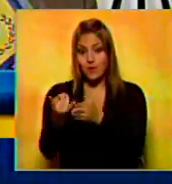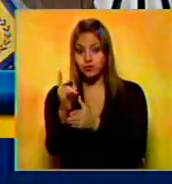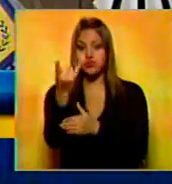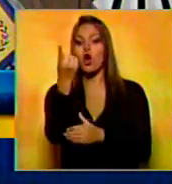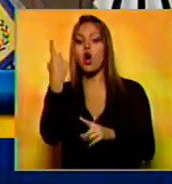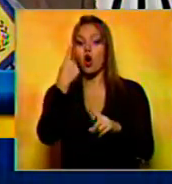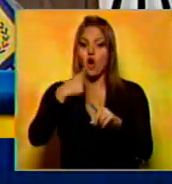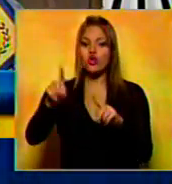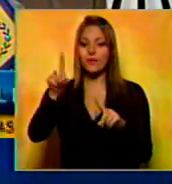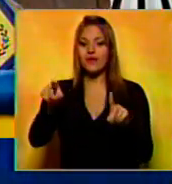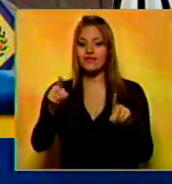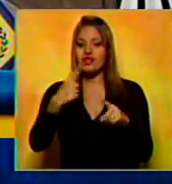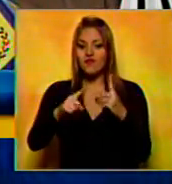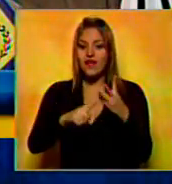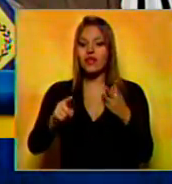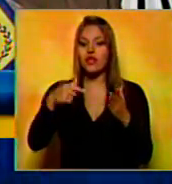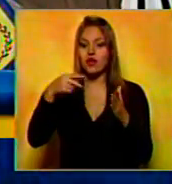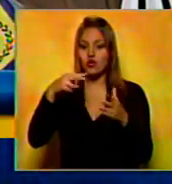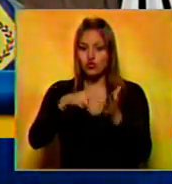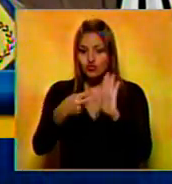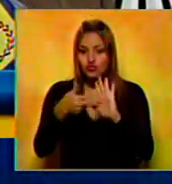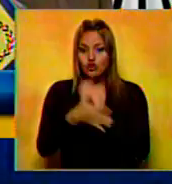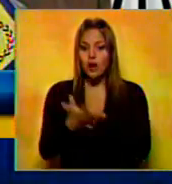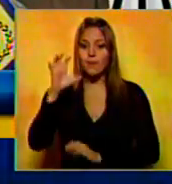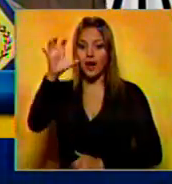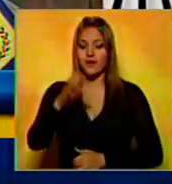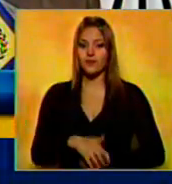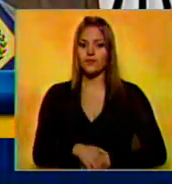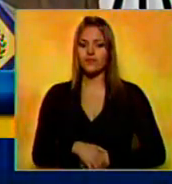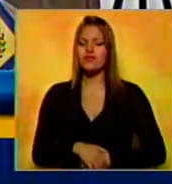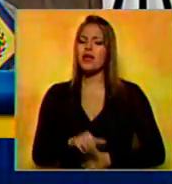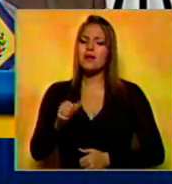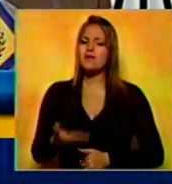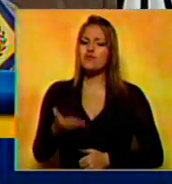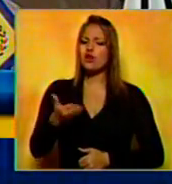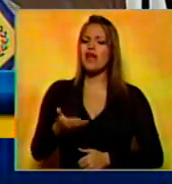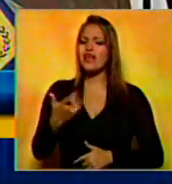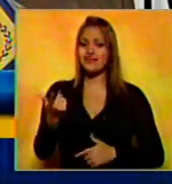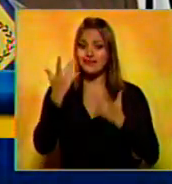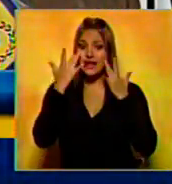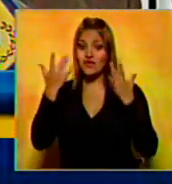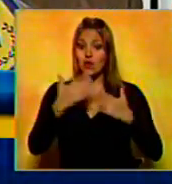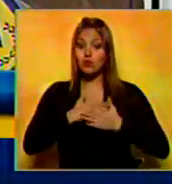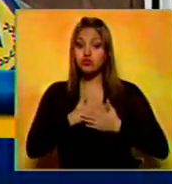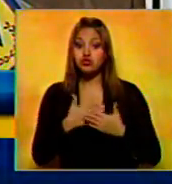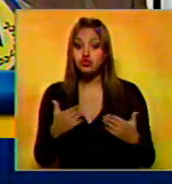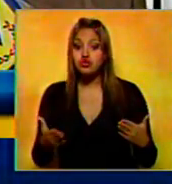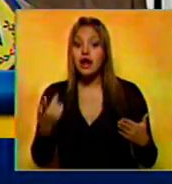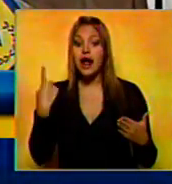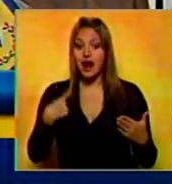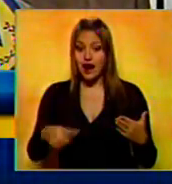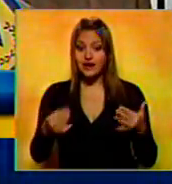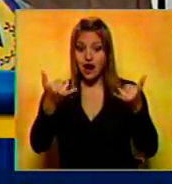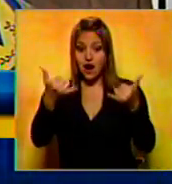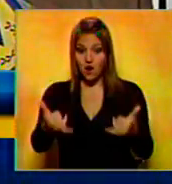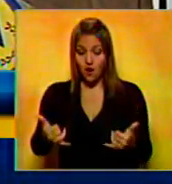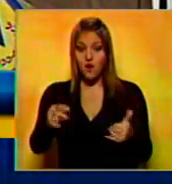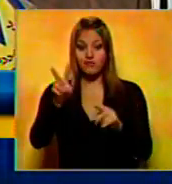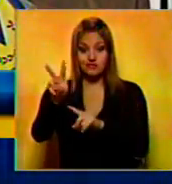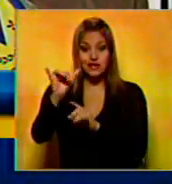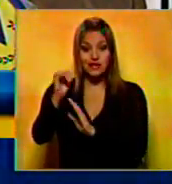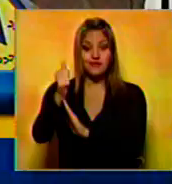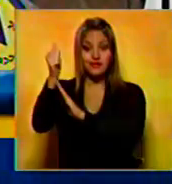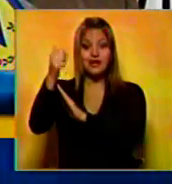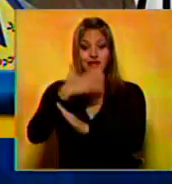país. Lo más importante que vimos nosotros el día de hoy fue la disposición que tiene el Ejecutivo de tratar